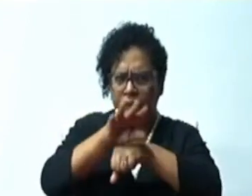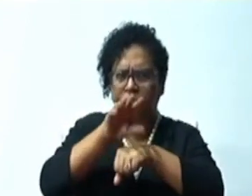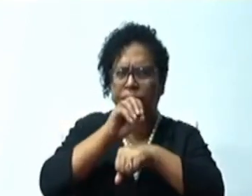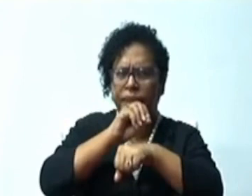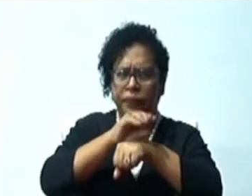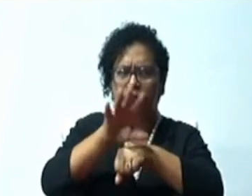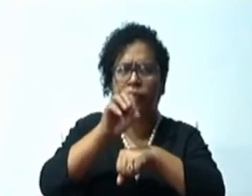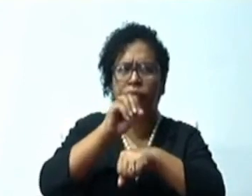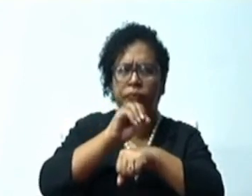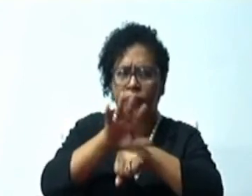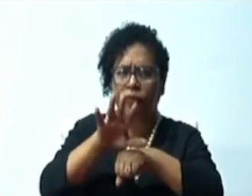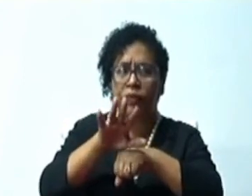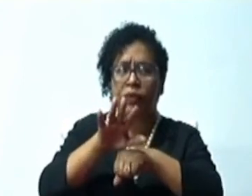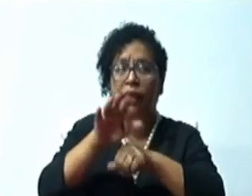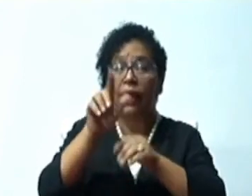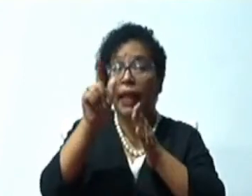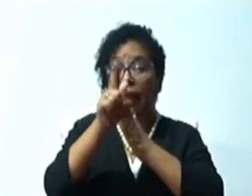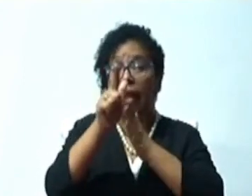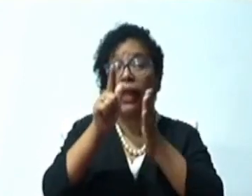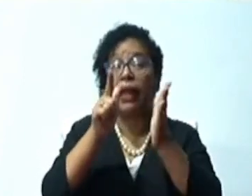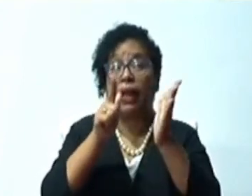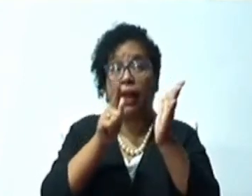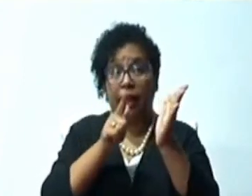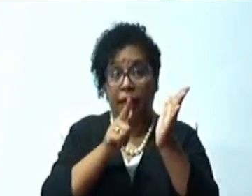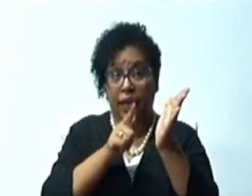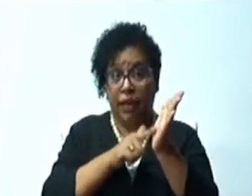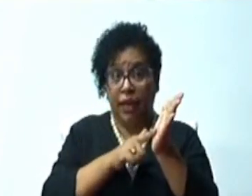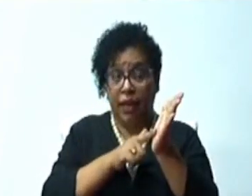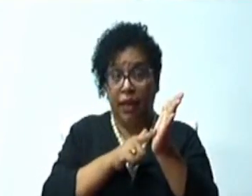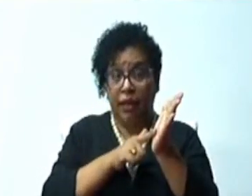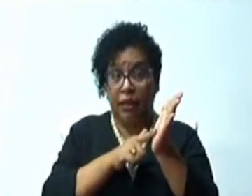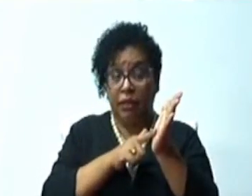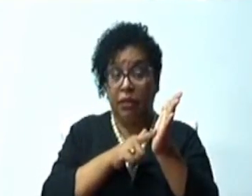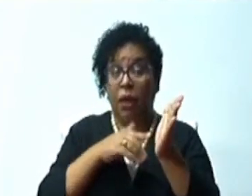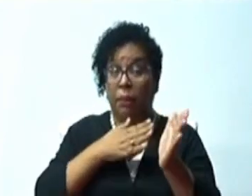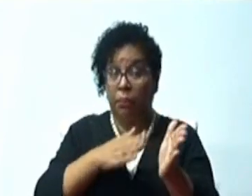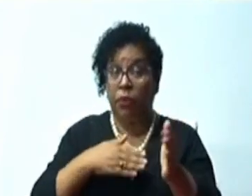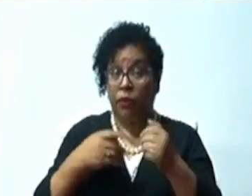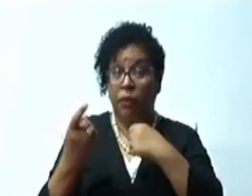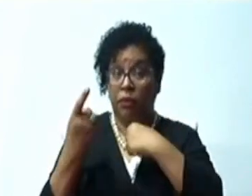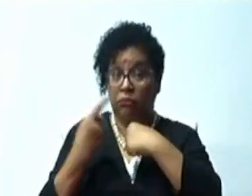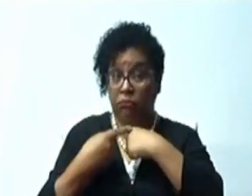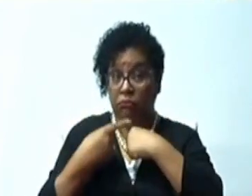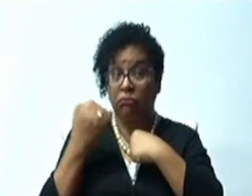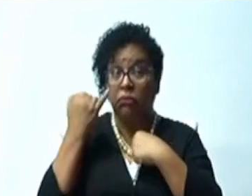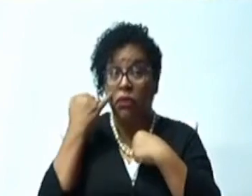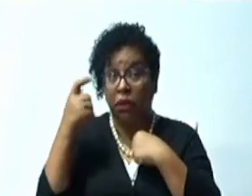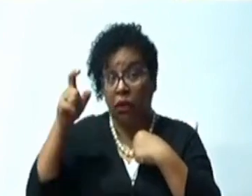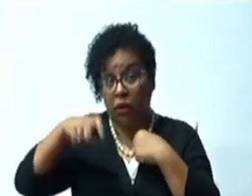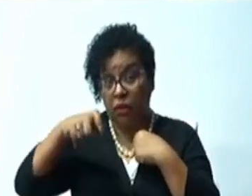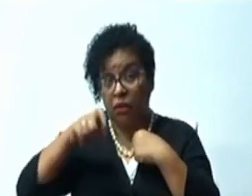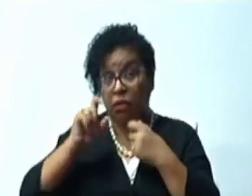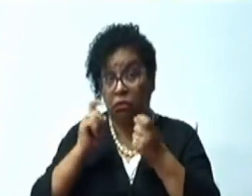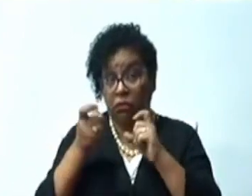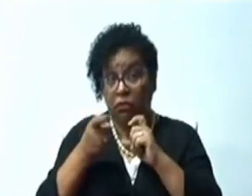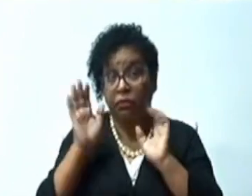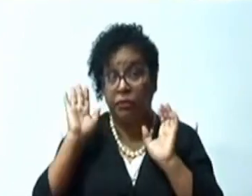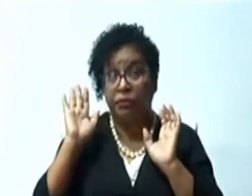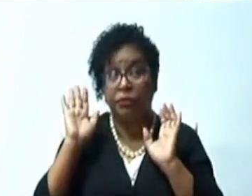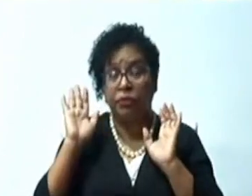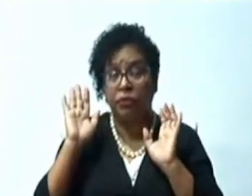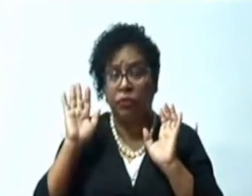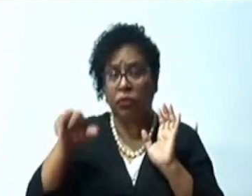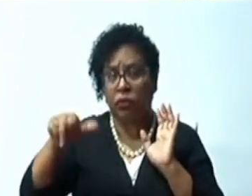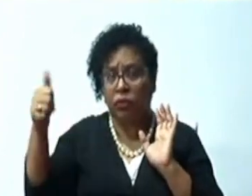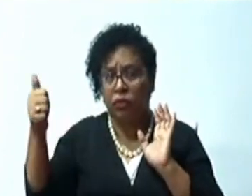la ley no puede indicar, me corrigen, Castillo, Zapata y Montaz, y los demás miembros de la